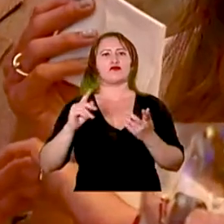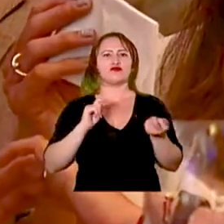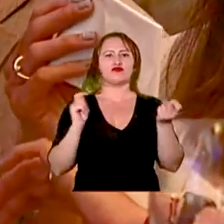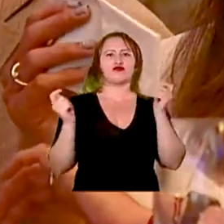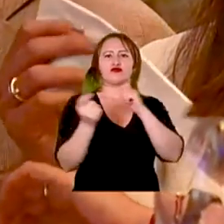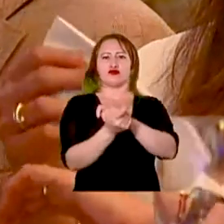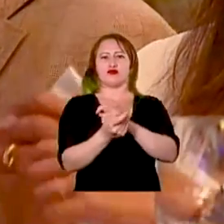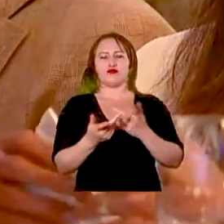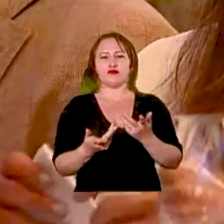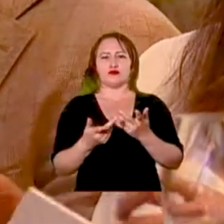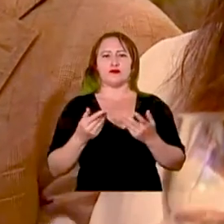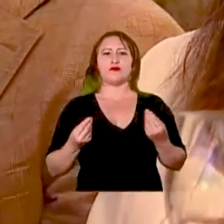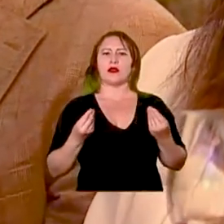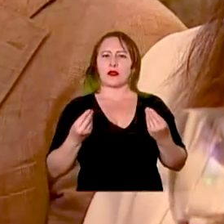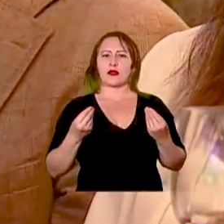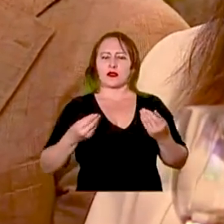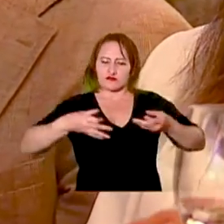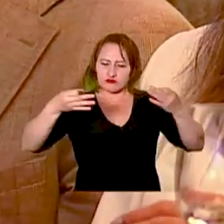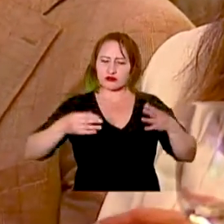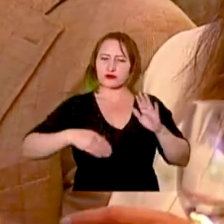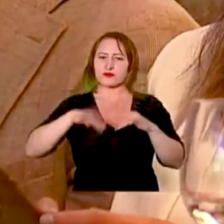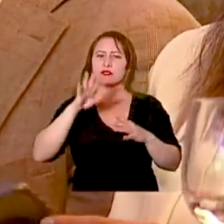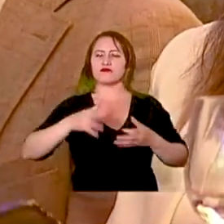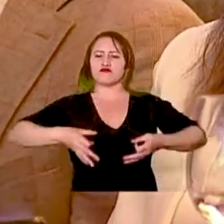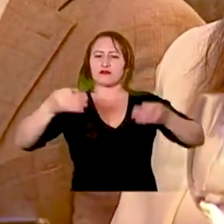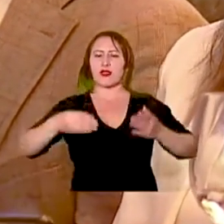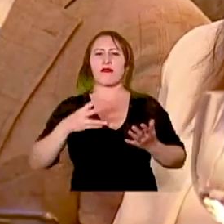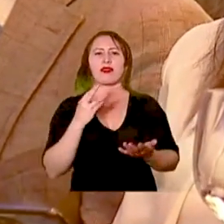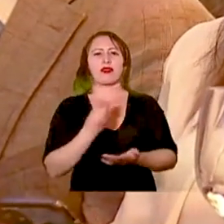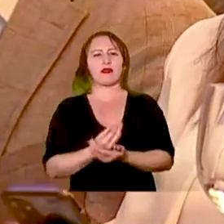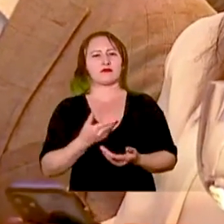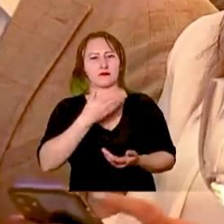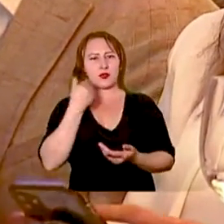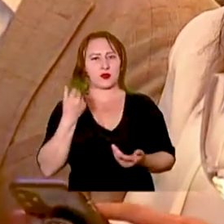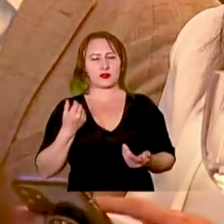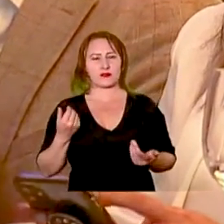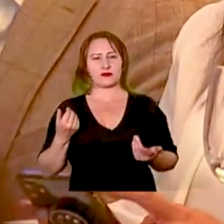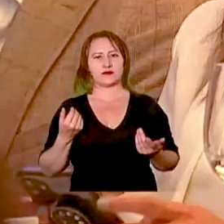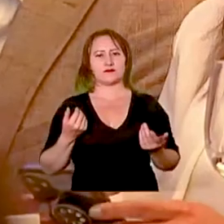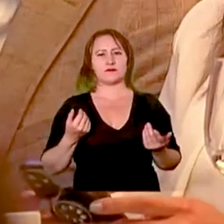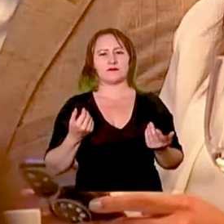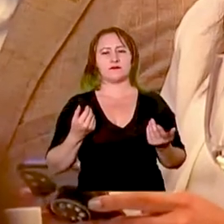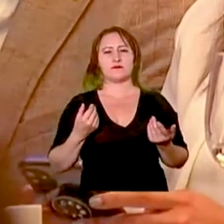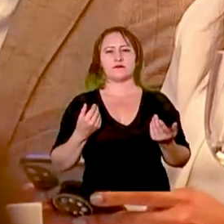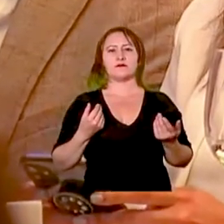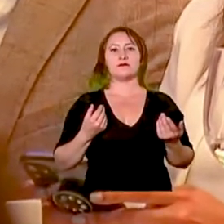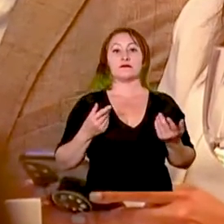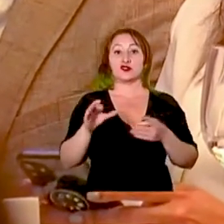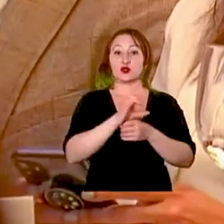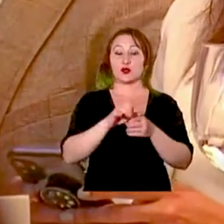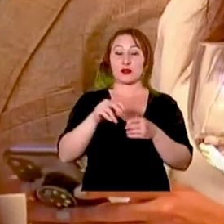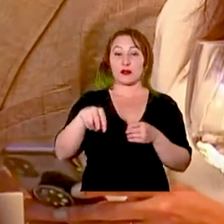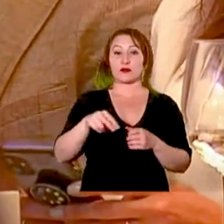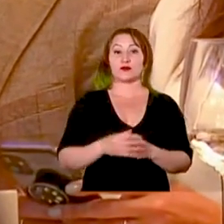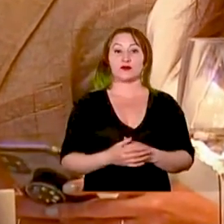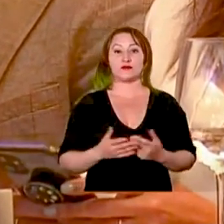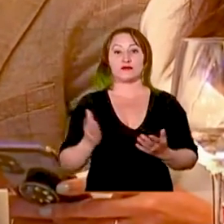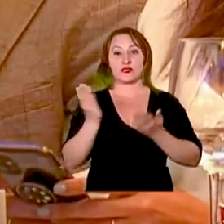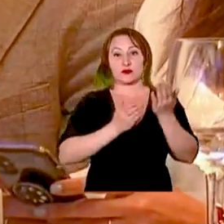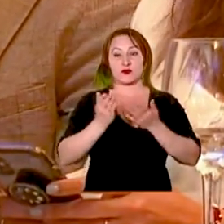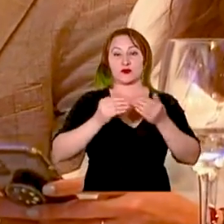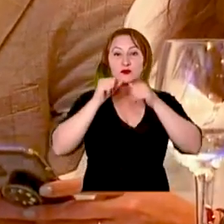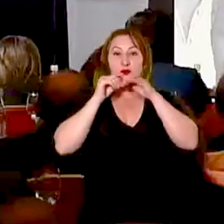reforma para que otorgara mayores garantías y mejores garantías para los ciudadanos